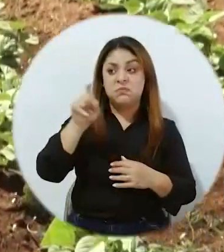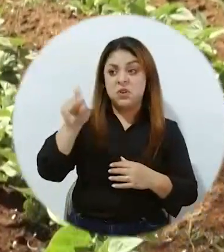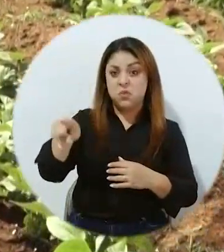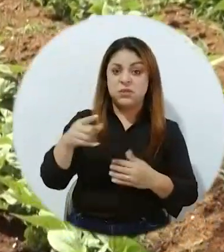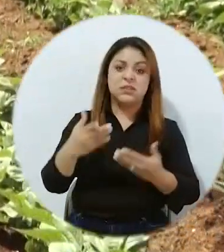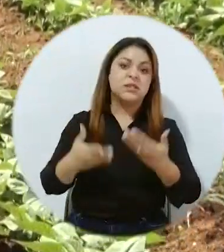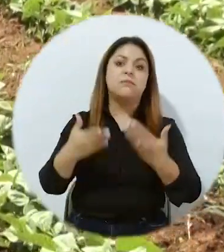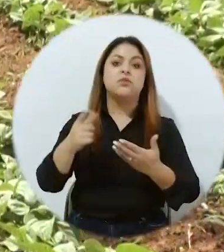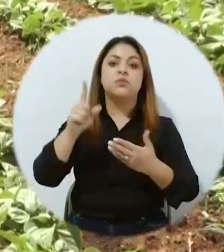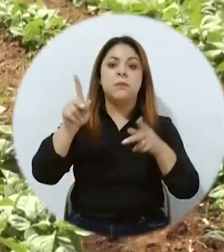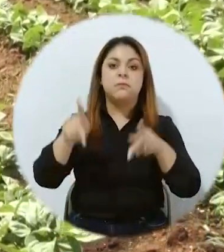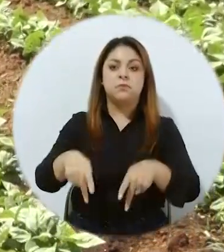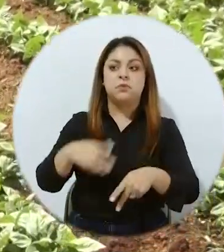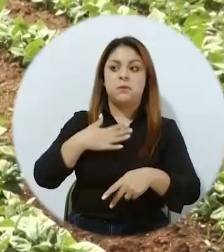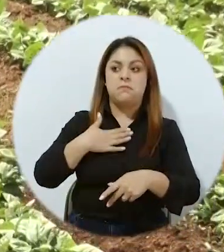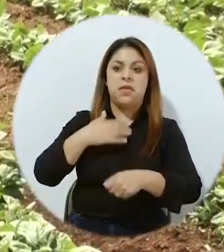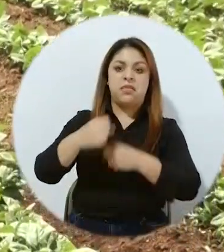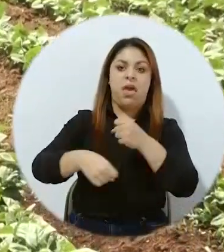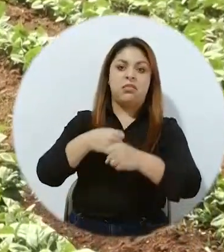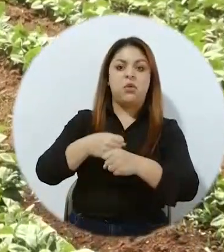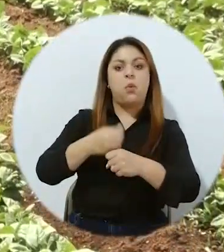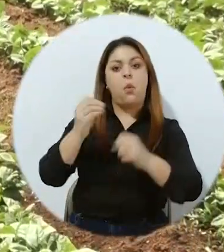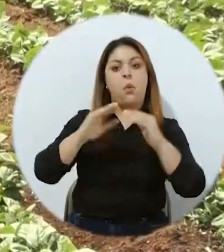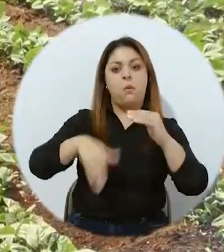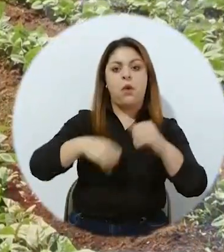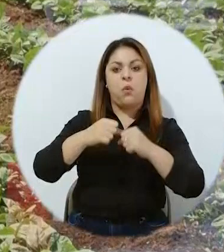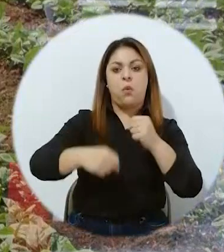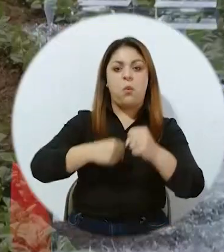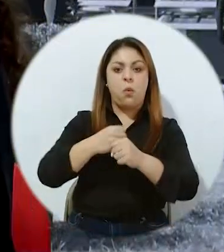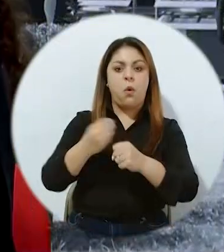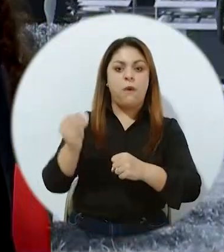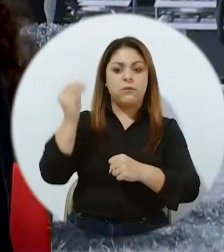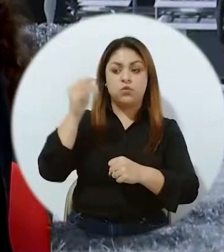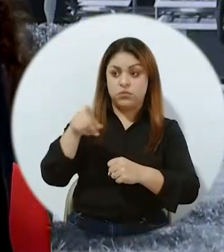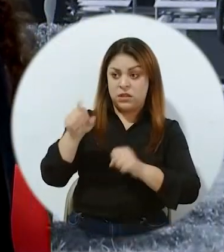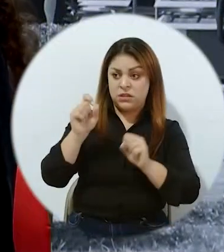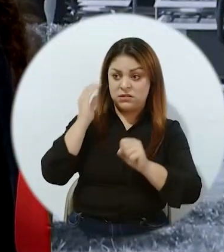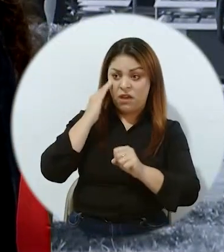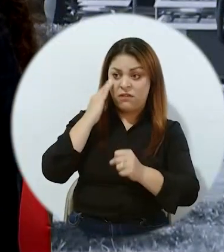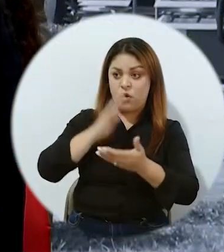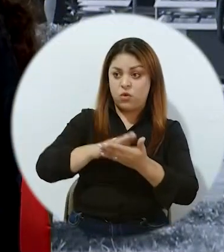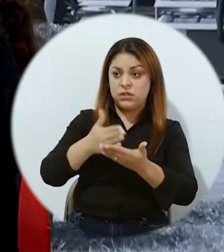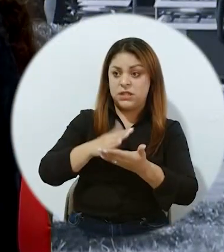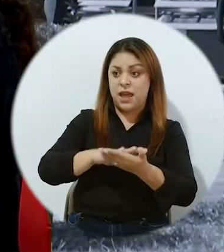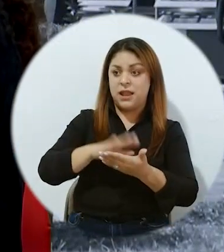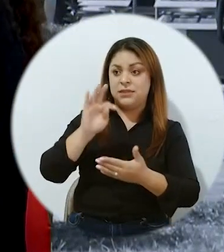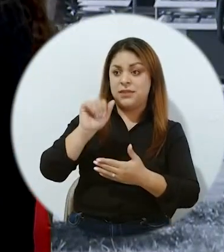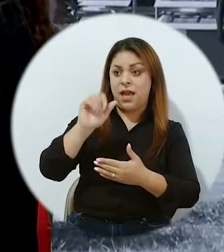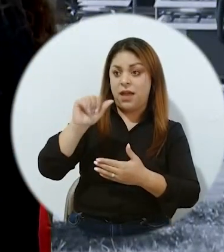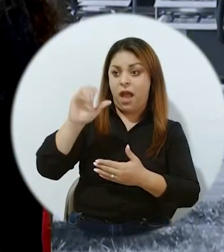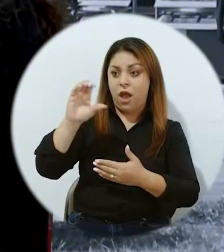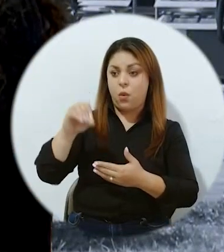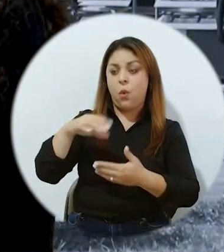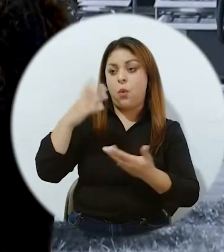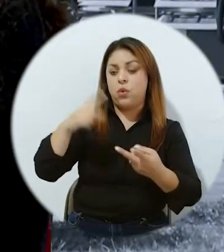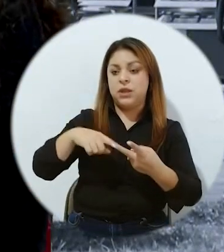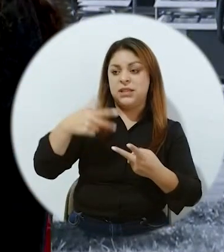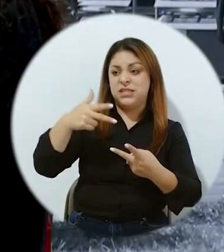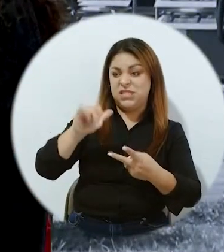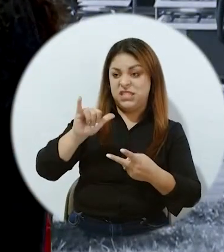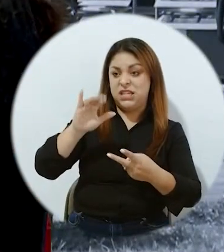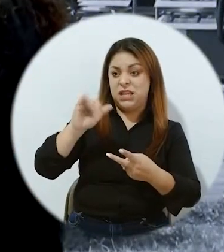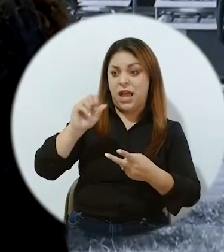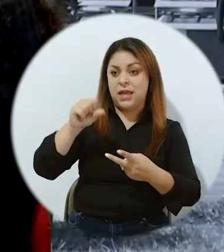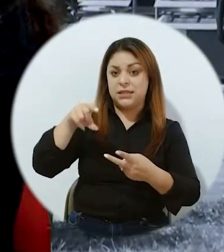persona probablemente de mi edad promedio más para abajo, ¿cómo prepararía el tacaco o el chicasquil? Y quizás que no tiene